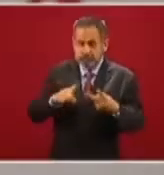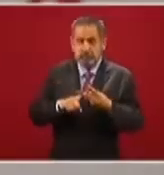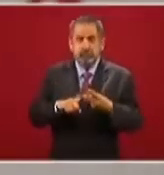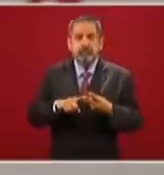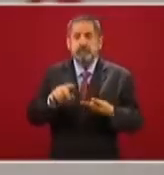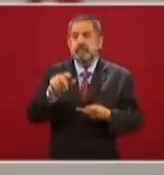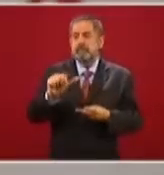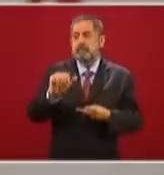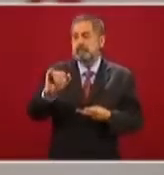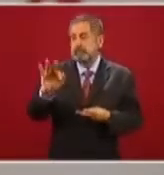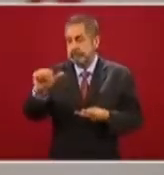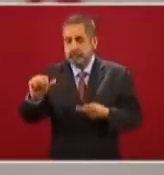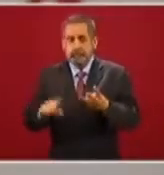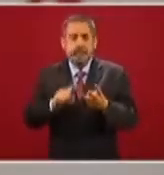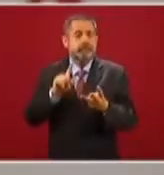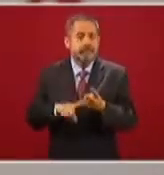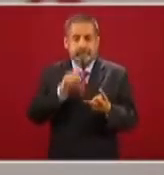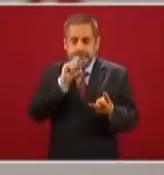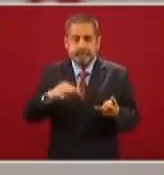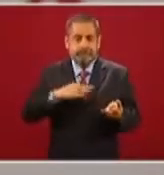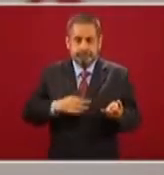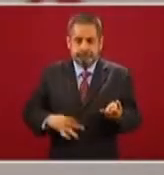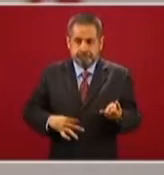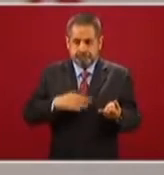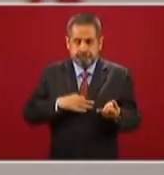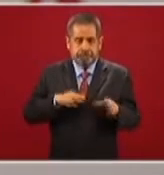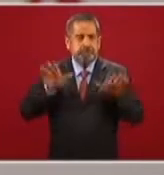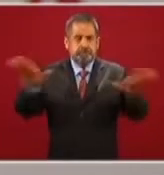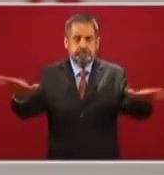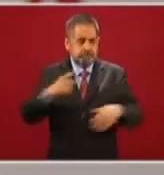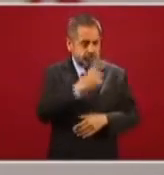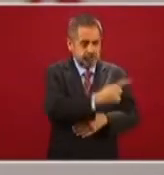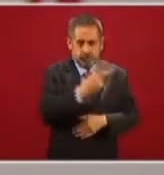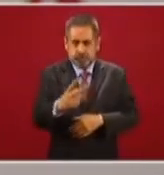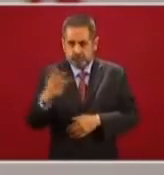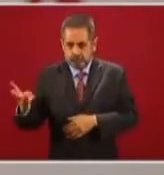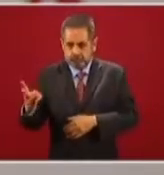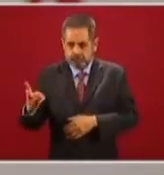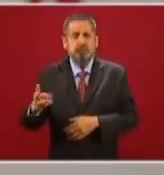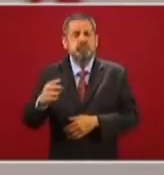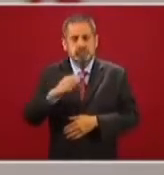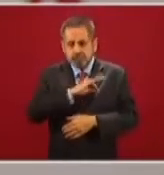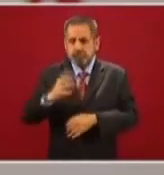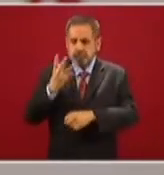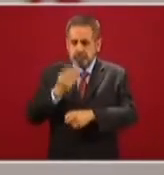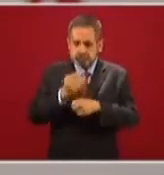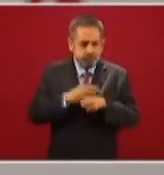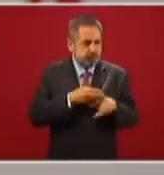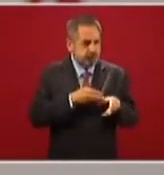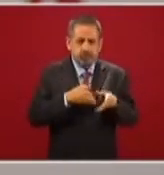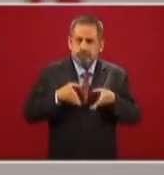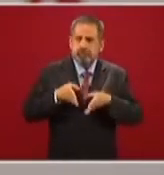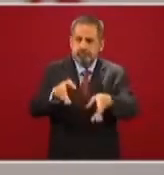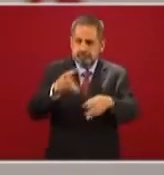Felipe Ángeles y el Aeropuerto Internacional de Toluca, y que a través de distintas vías de comunicación podamos disminuir los tiempos